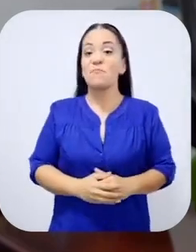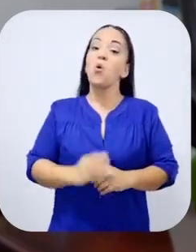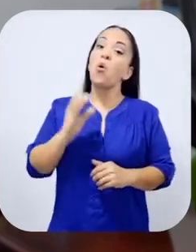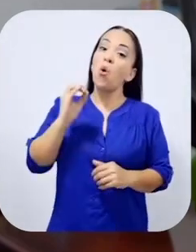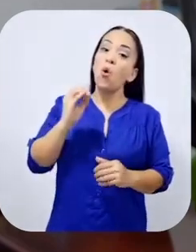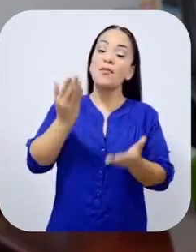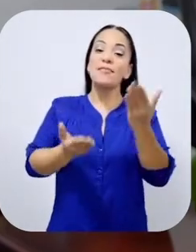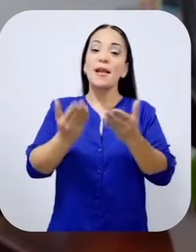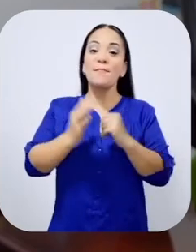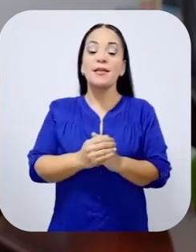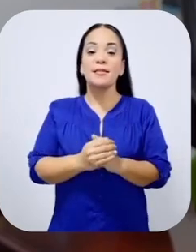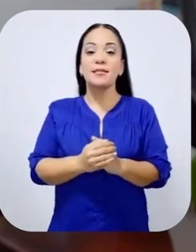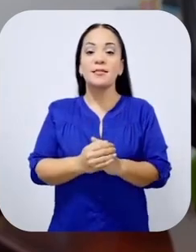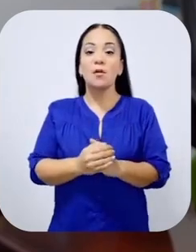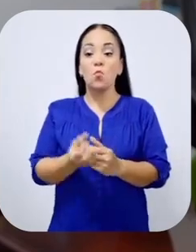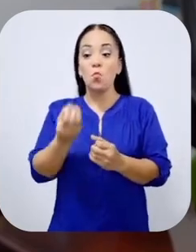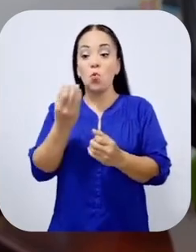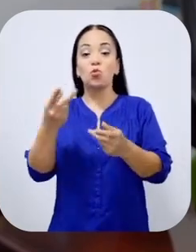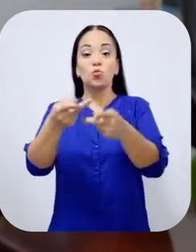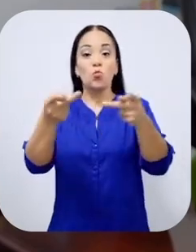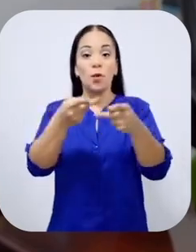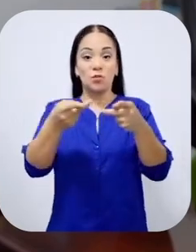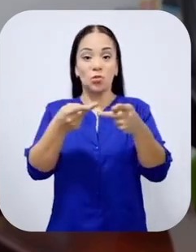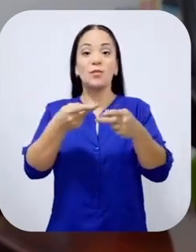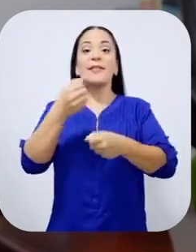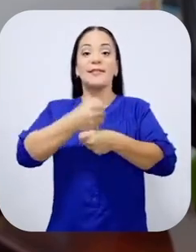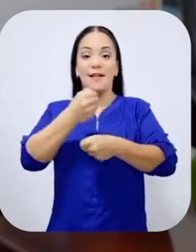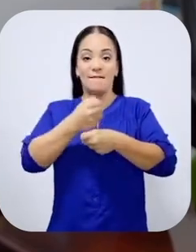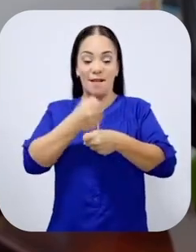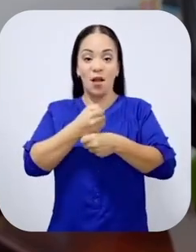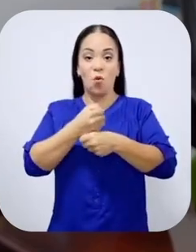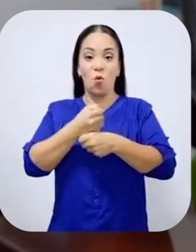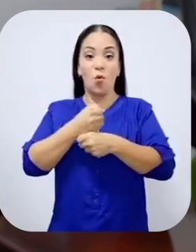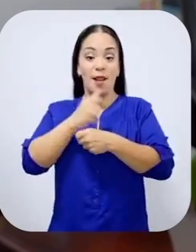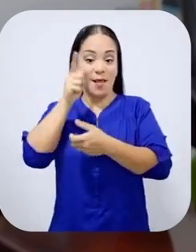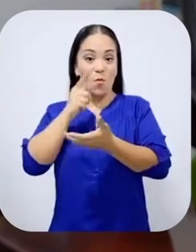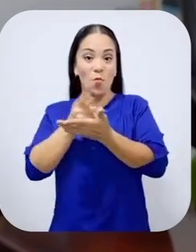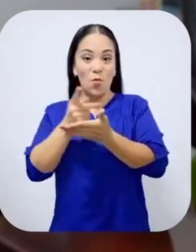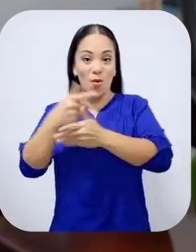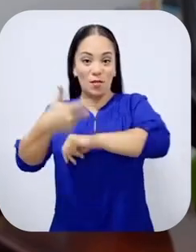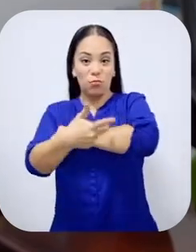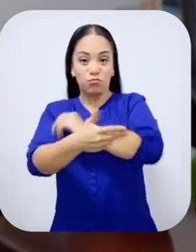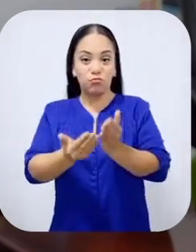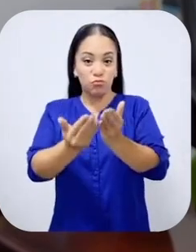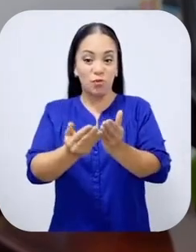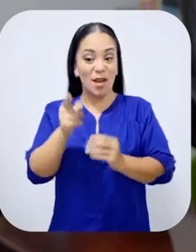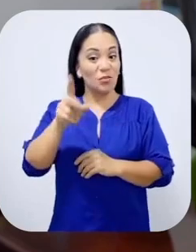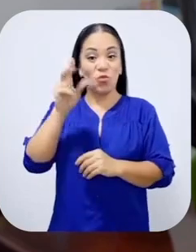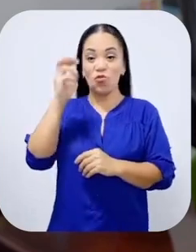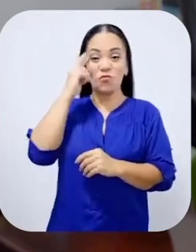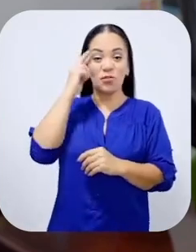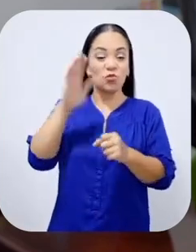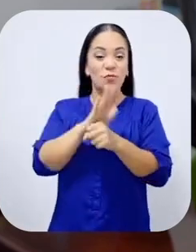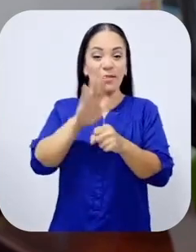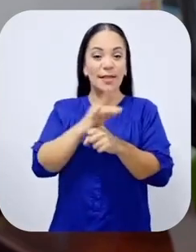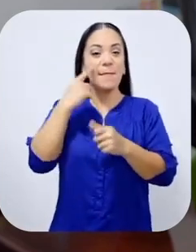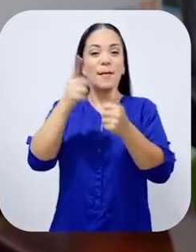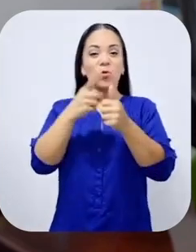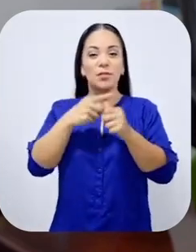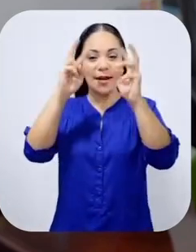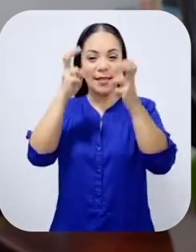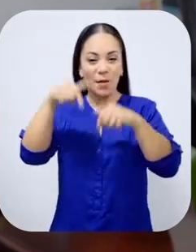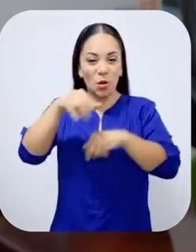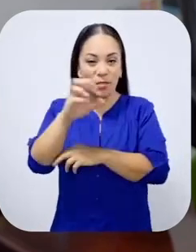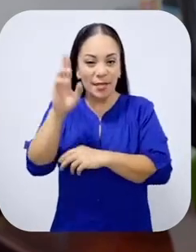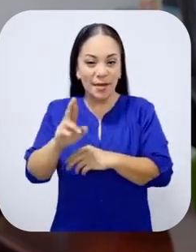referéndum será que los cientos de miles de empleos que se van a generar para limón no son razón suficiente para priorizar